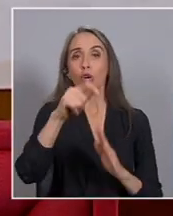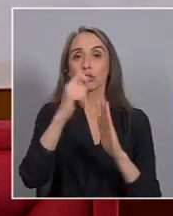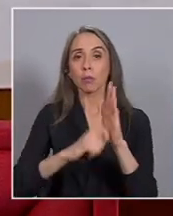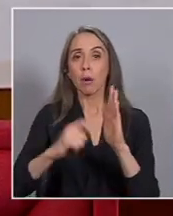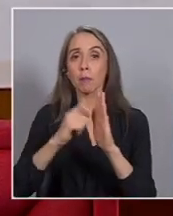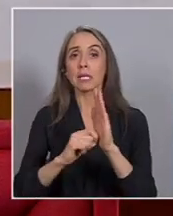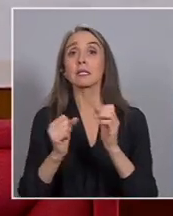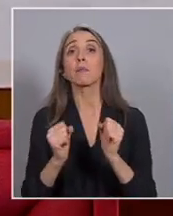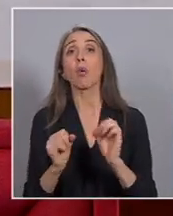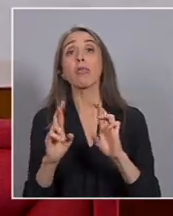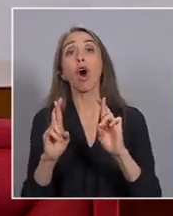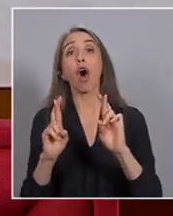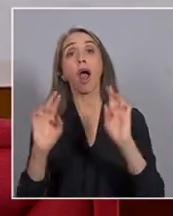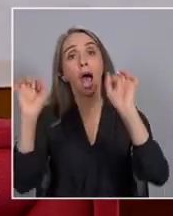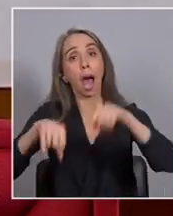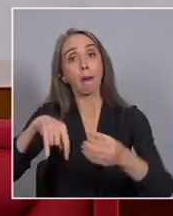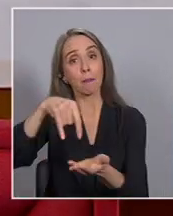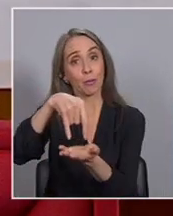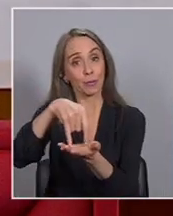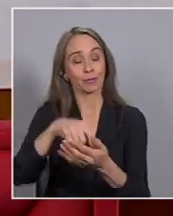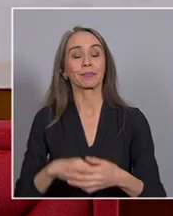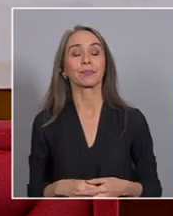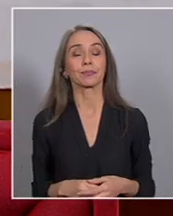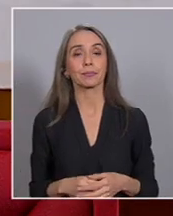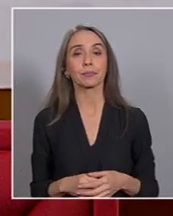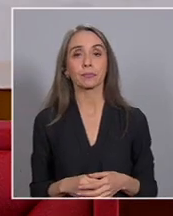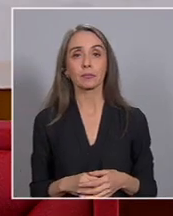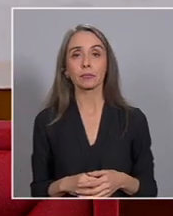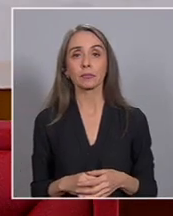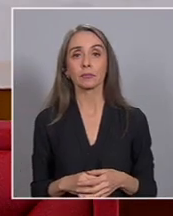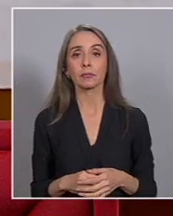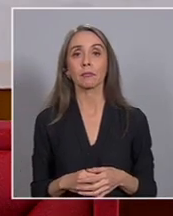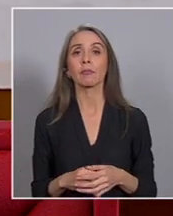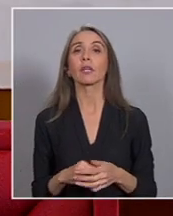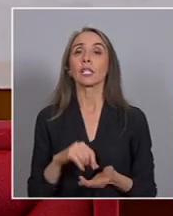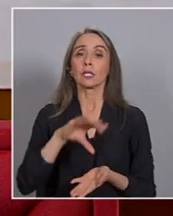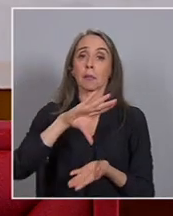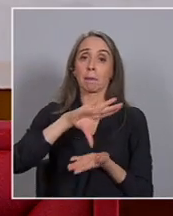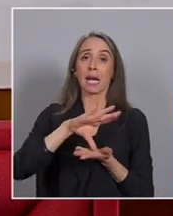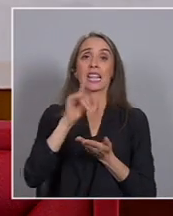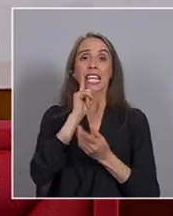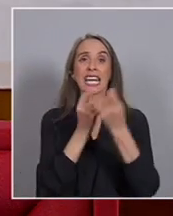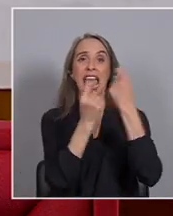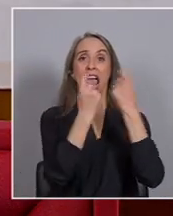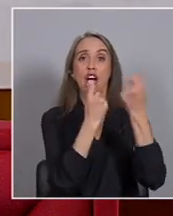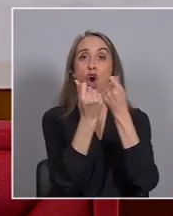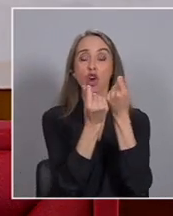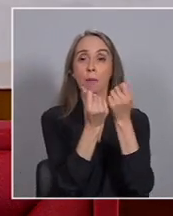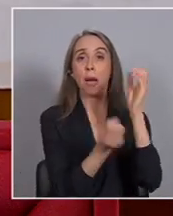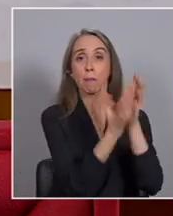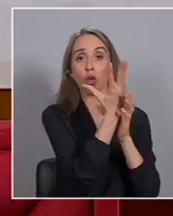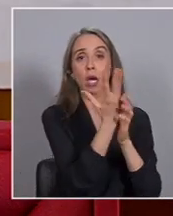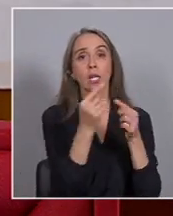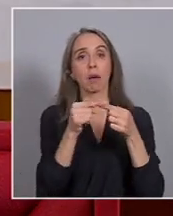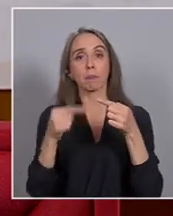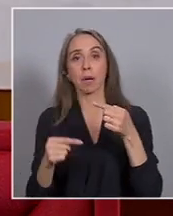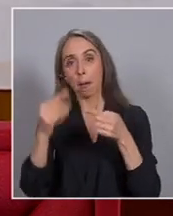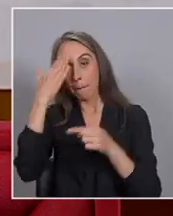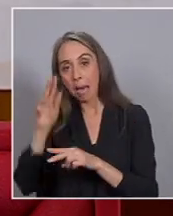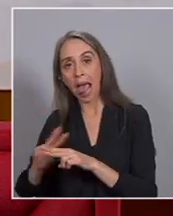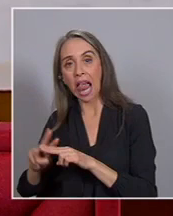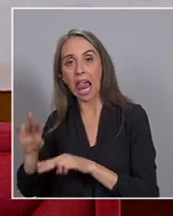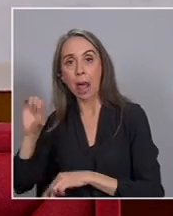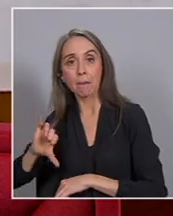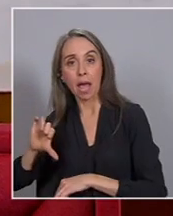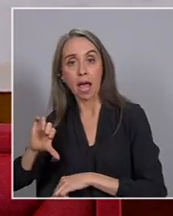meses. Ahora, una economía moderna es incompatible, lo sabemos, con las malas prácticas